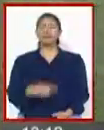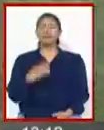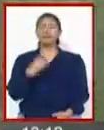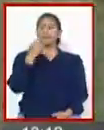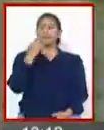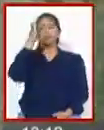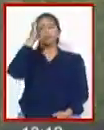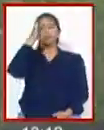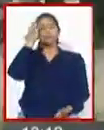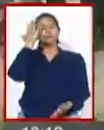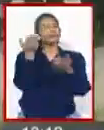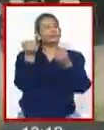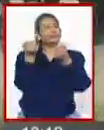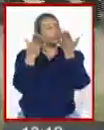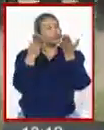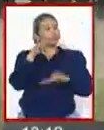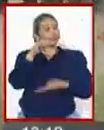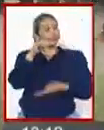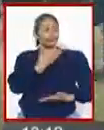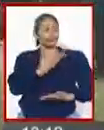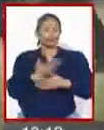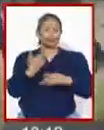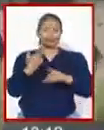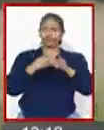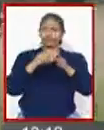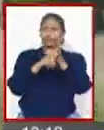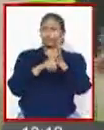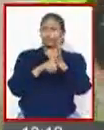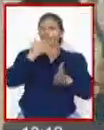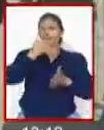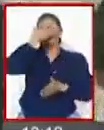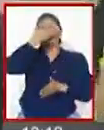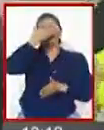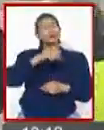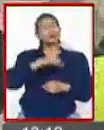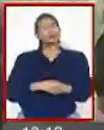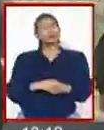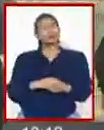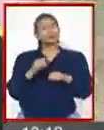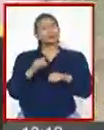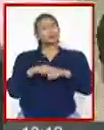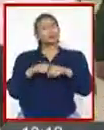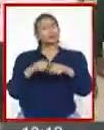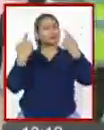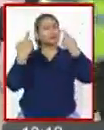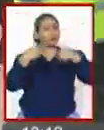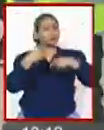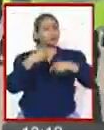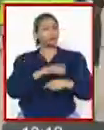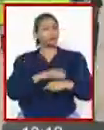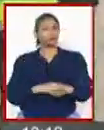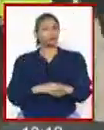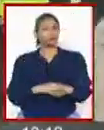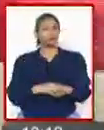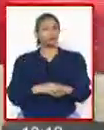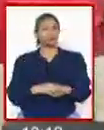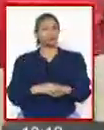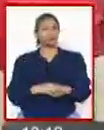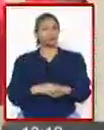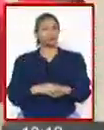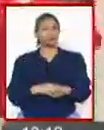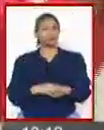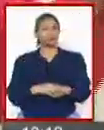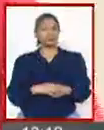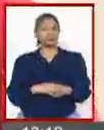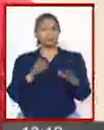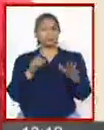Extraoficialmente se conoce que habría fallecido una bebé de meses después de haber inhalado gas en el momento del enfrentamiento. Casi, casi me la mataba mi nieta